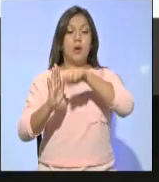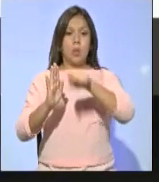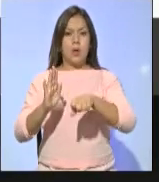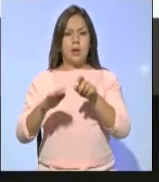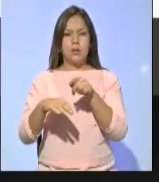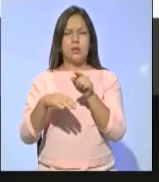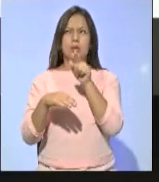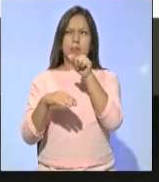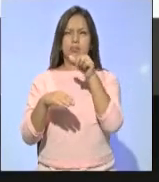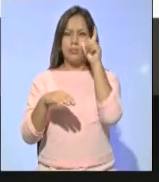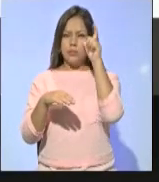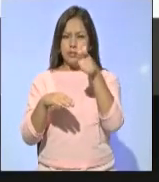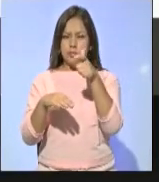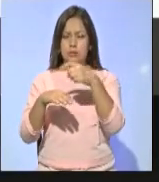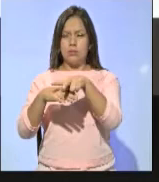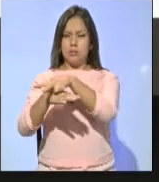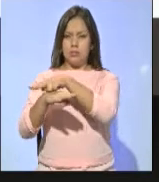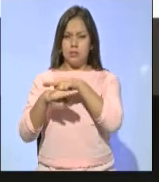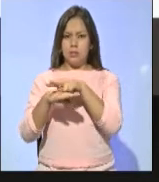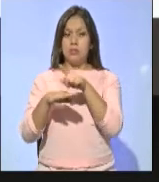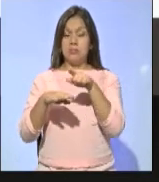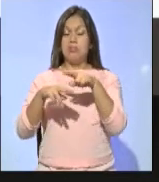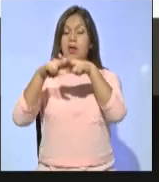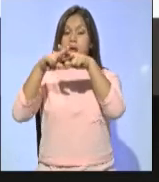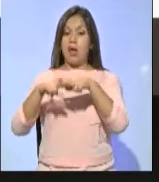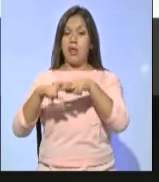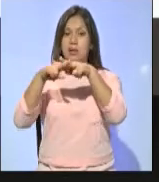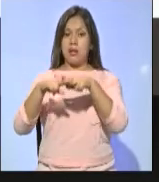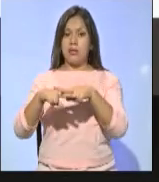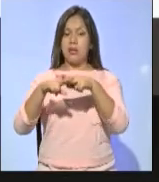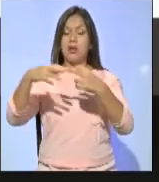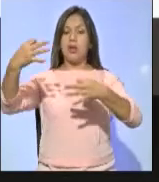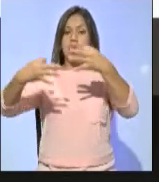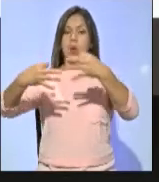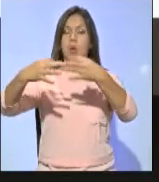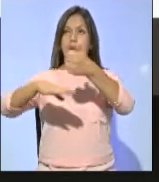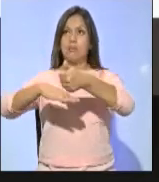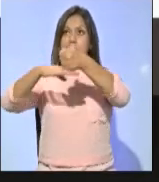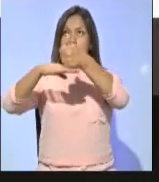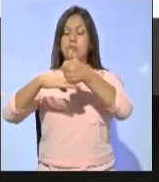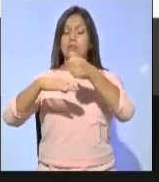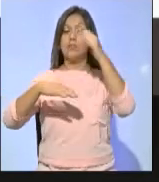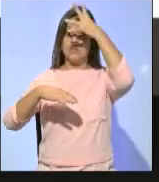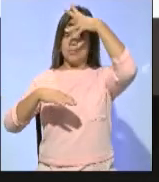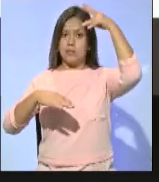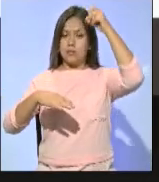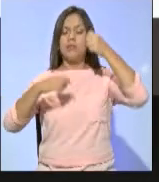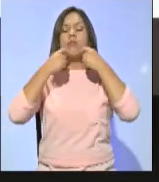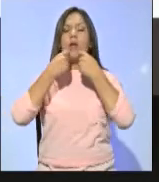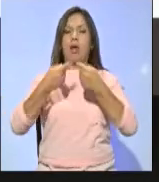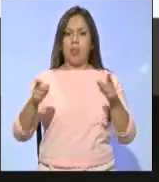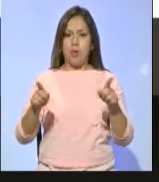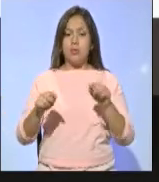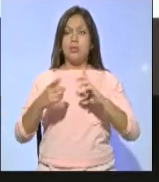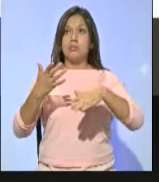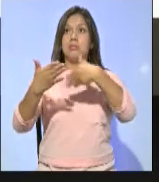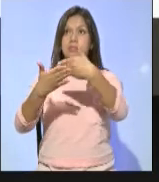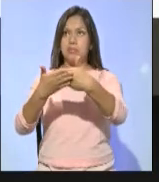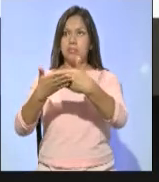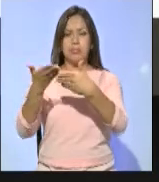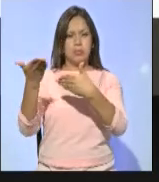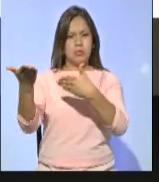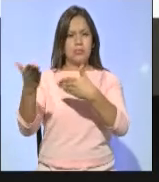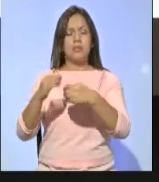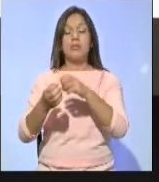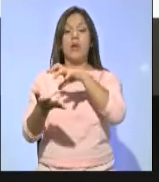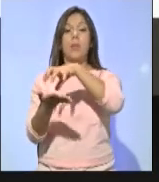serán analizadas por el Consejo de la Judicatura. Este anuncio lo hizo el presidente de la Asamblea Nacional, José Serrano, luego de acudir a la Fiscalía